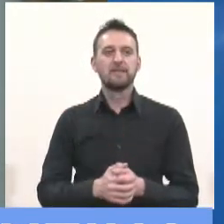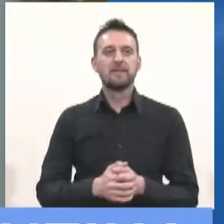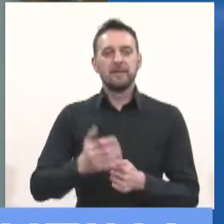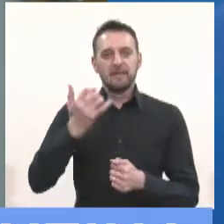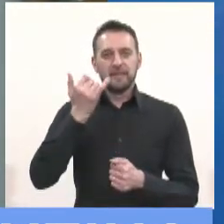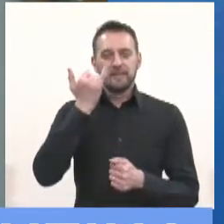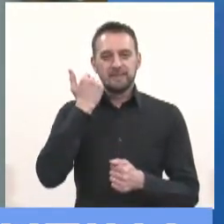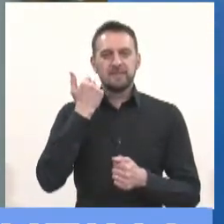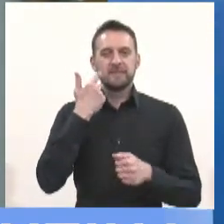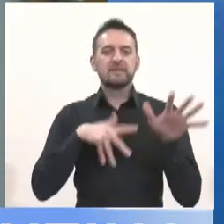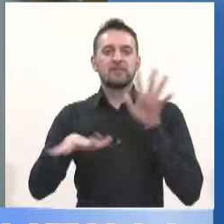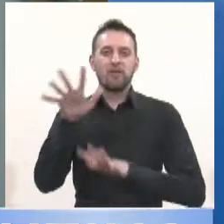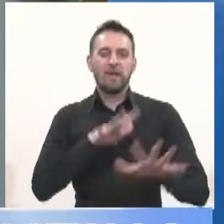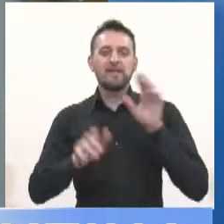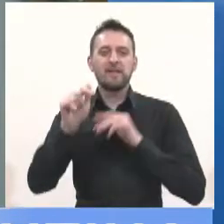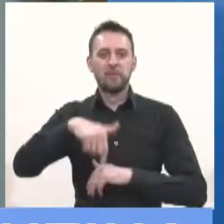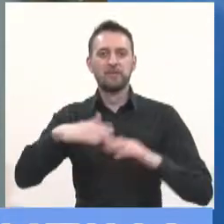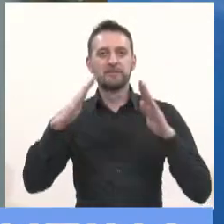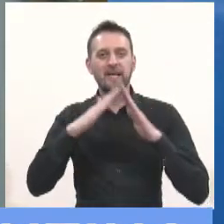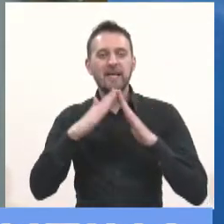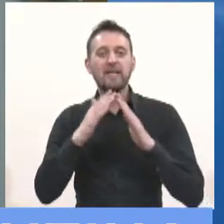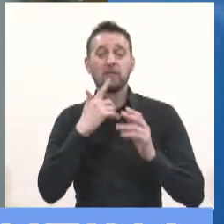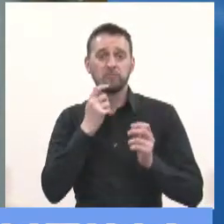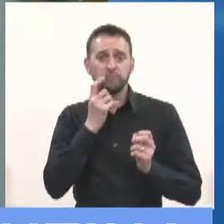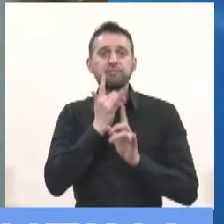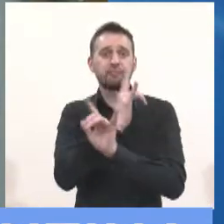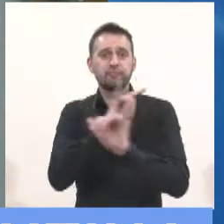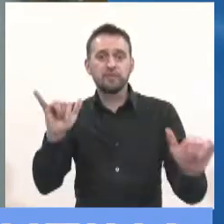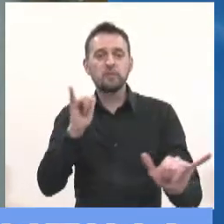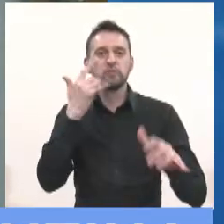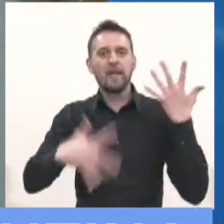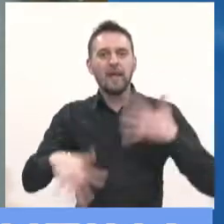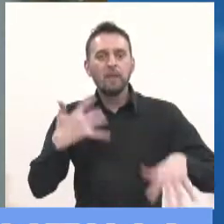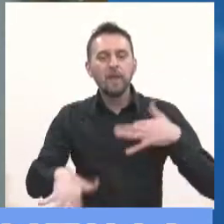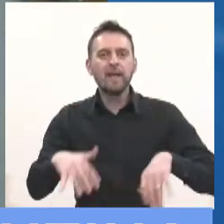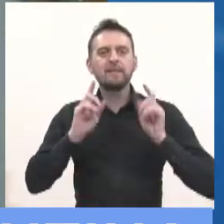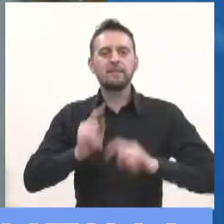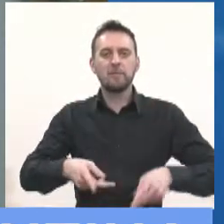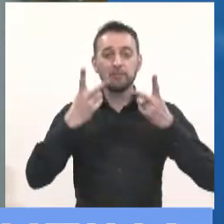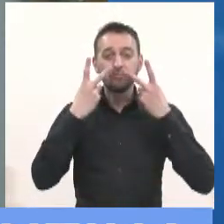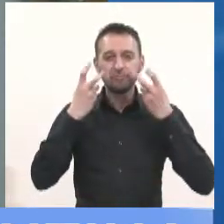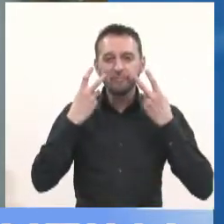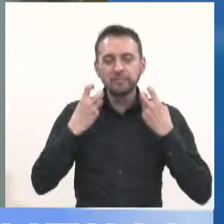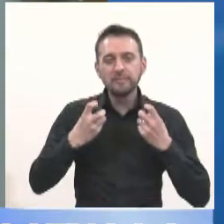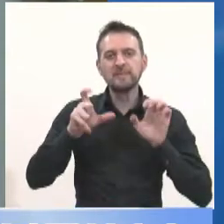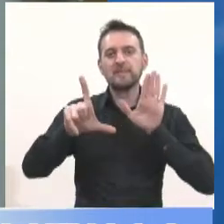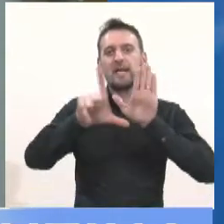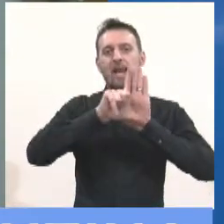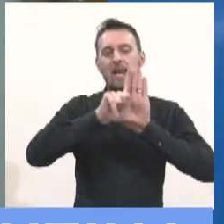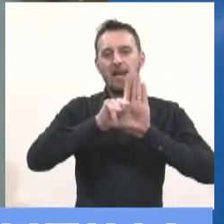esta casa la declaración de la emergencia y analizábamos también la